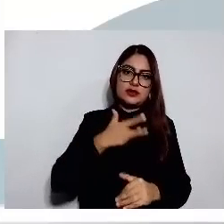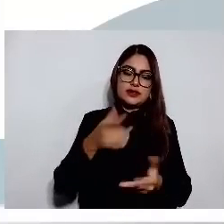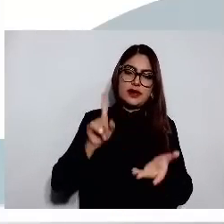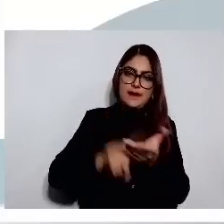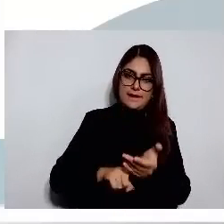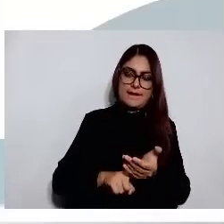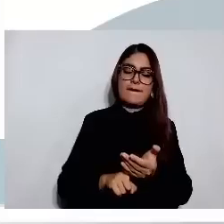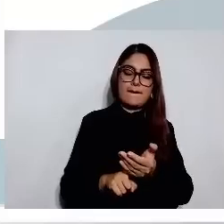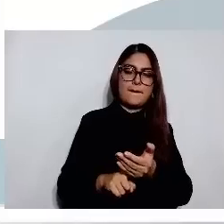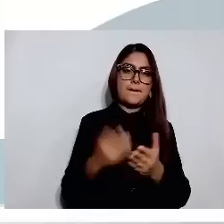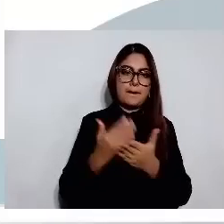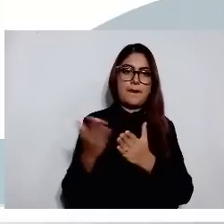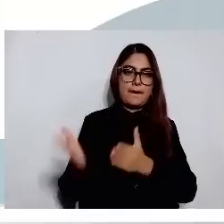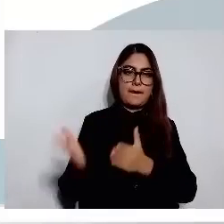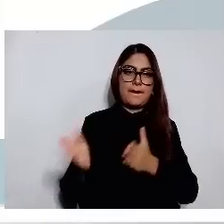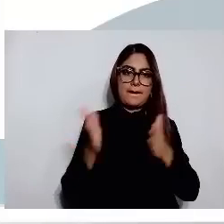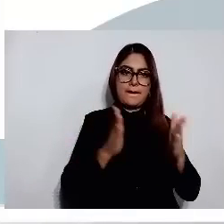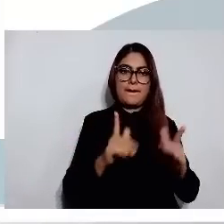favor.